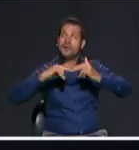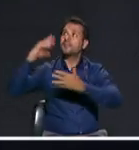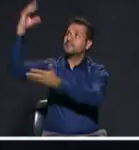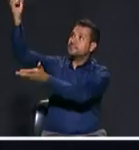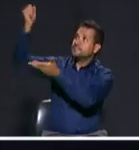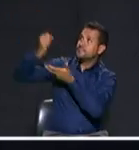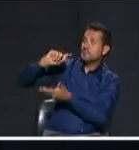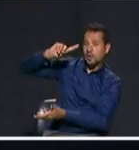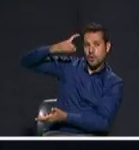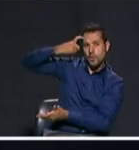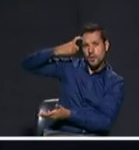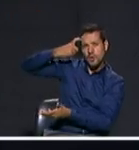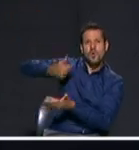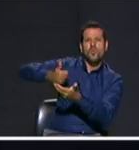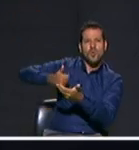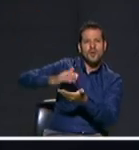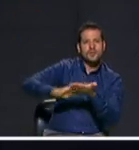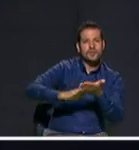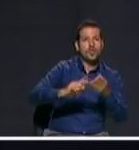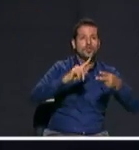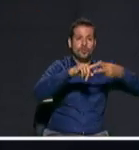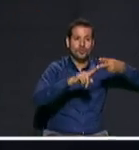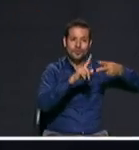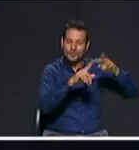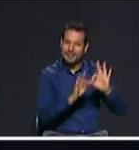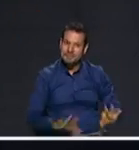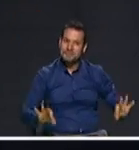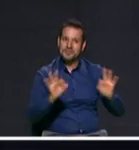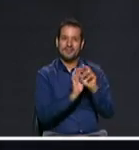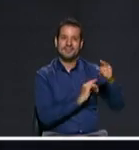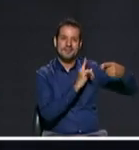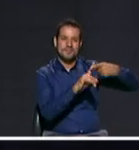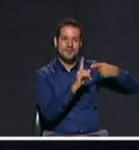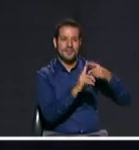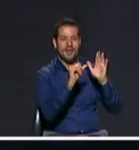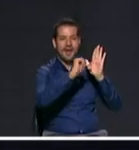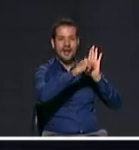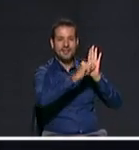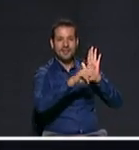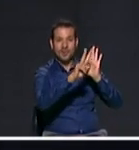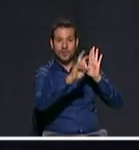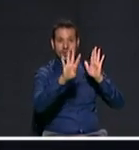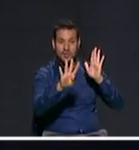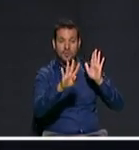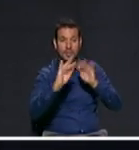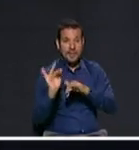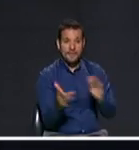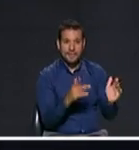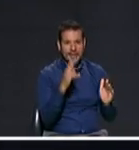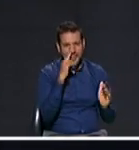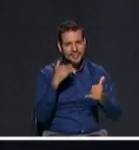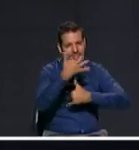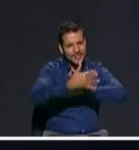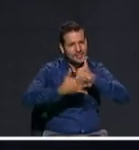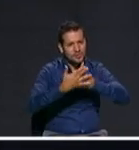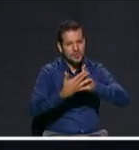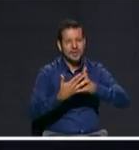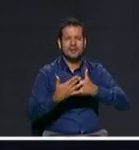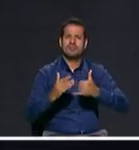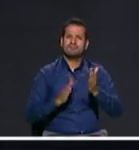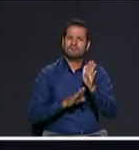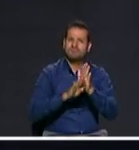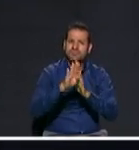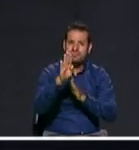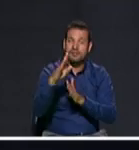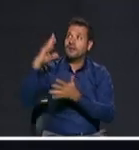nación vamos a hacer dos obras importantes primera el artículo 74 del plan nacional de desarrollo estableció que la nación va a